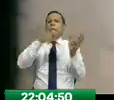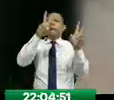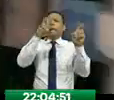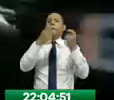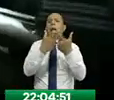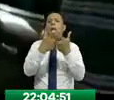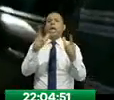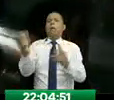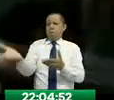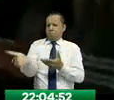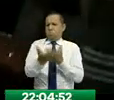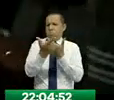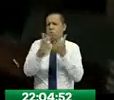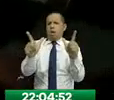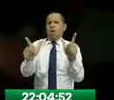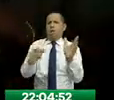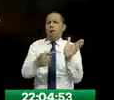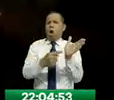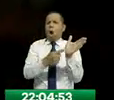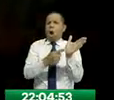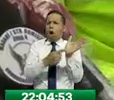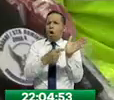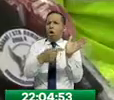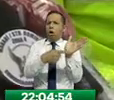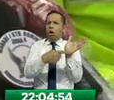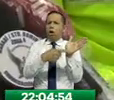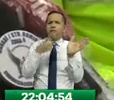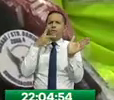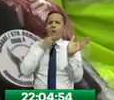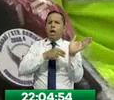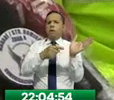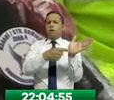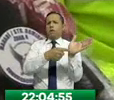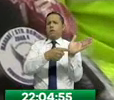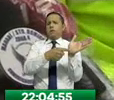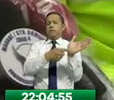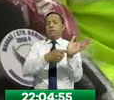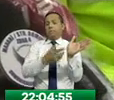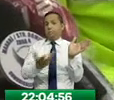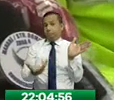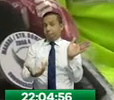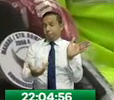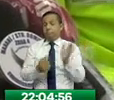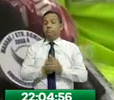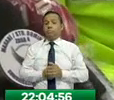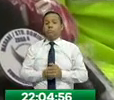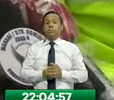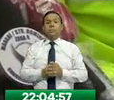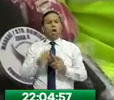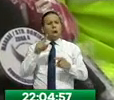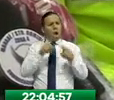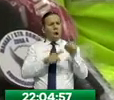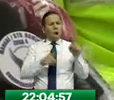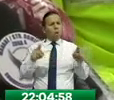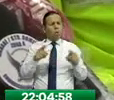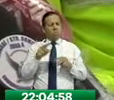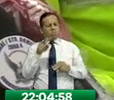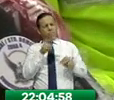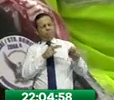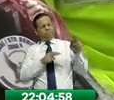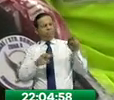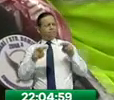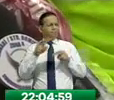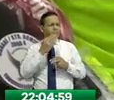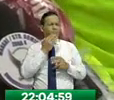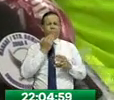El Rodeo. Existen varios documentos que esta vez fueron levantados a través de cadena de custodia, los mismos que estarán analizados y